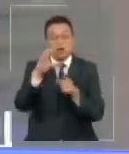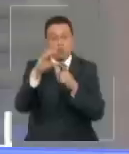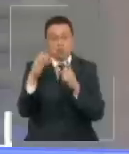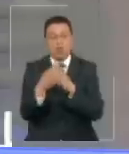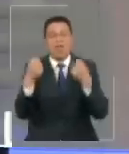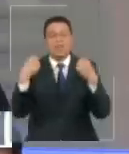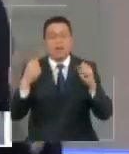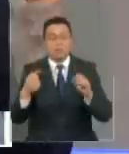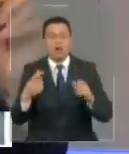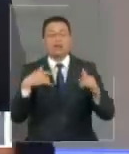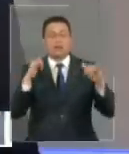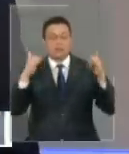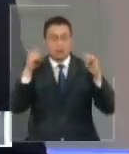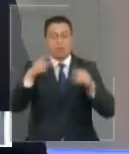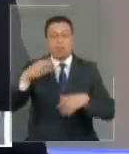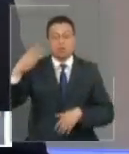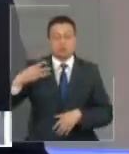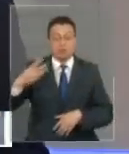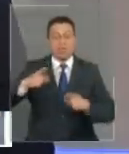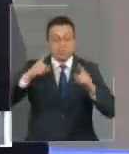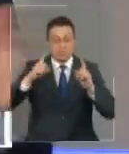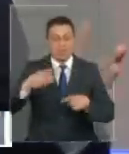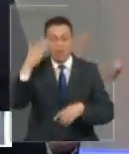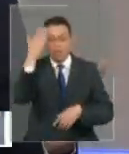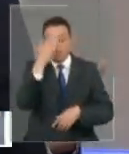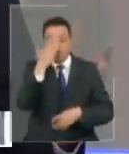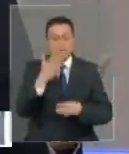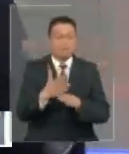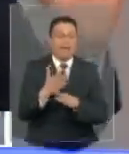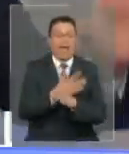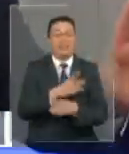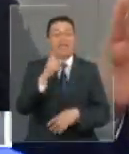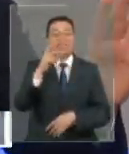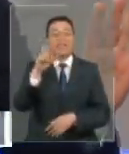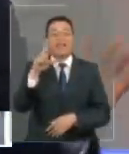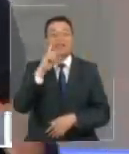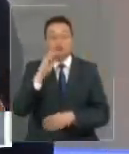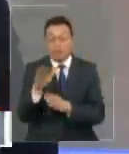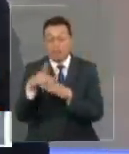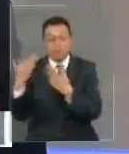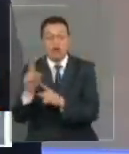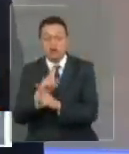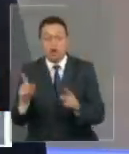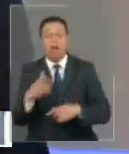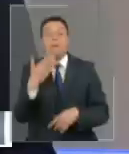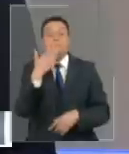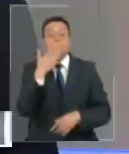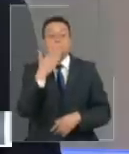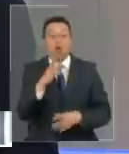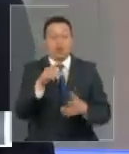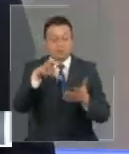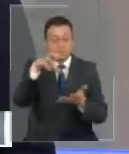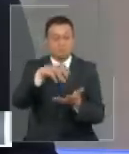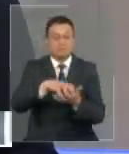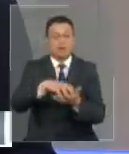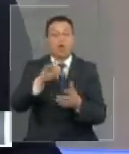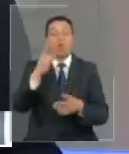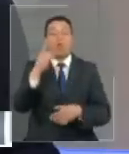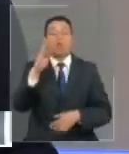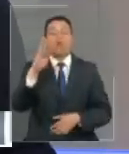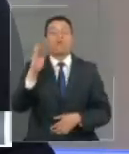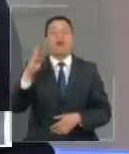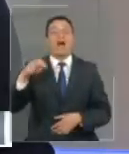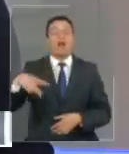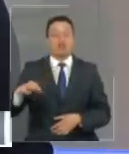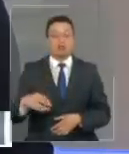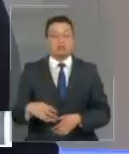y nosotros creemos que a los municipios corresponde preocuparse antes del delito, no después. Y segundo, mejoramiento del espacio urbano. Miren, yo, solo por